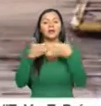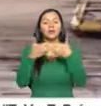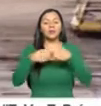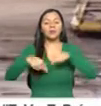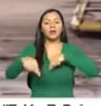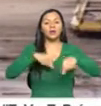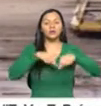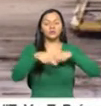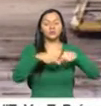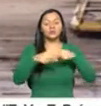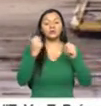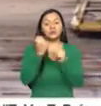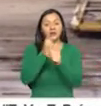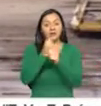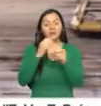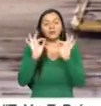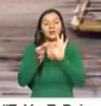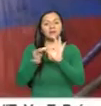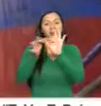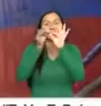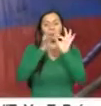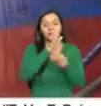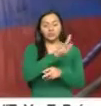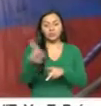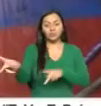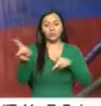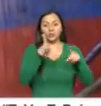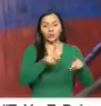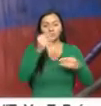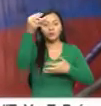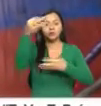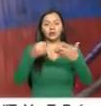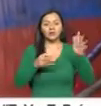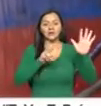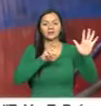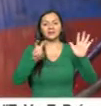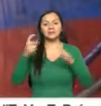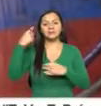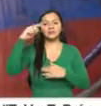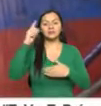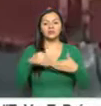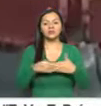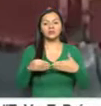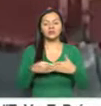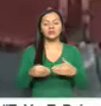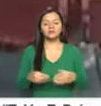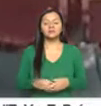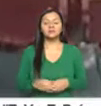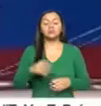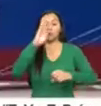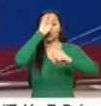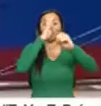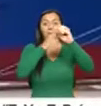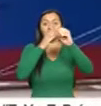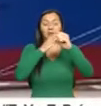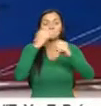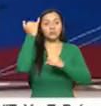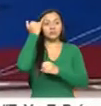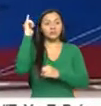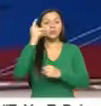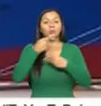ejecución, operación y mantenimiento de esta terminal bordea los $700 millones. El objetivo de esta